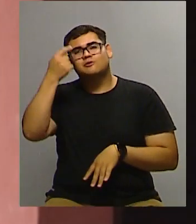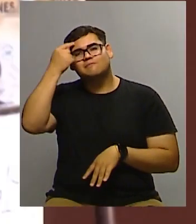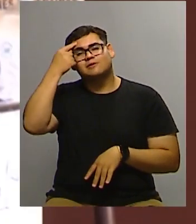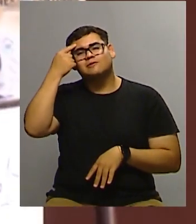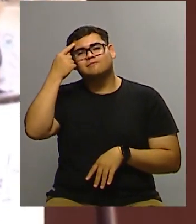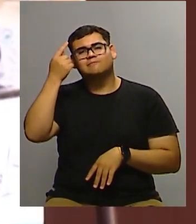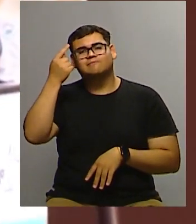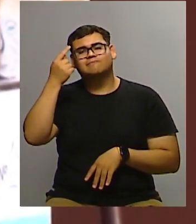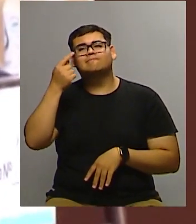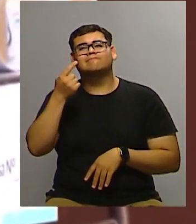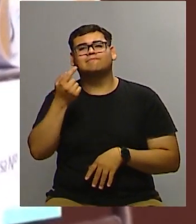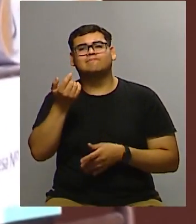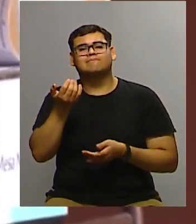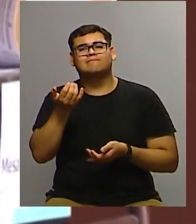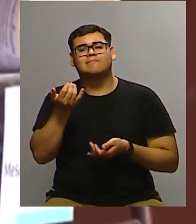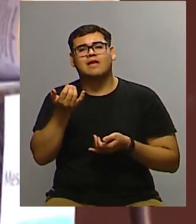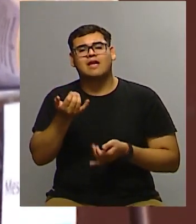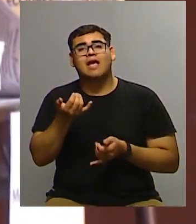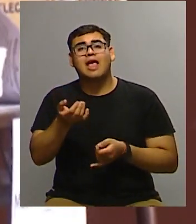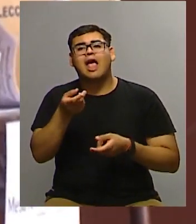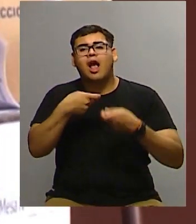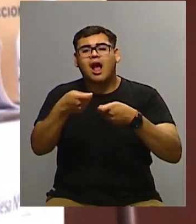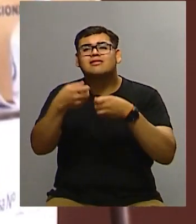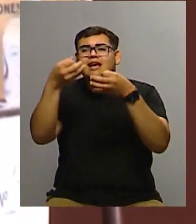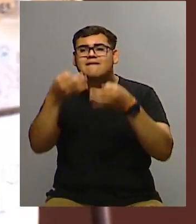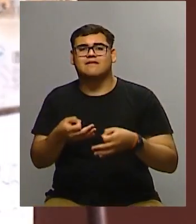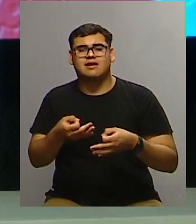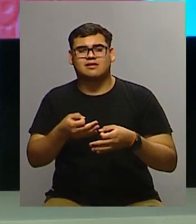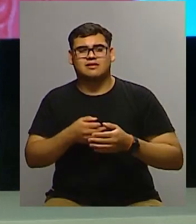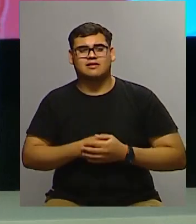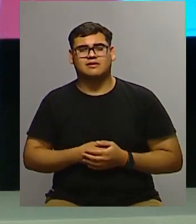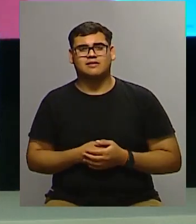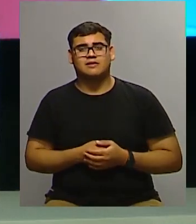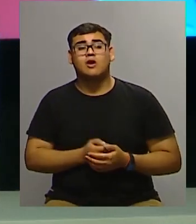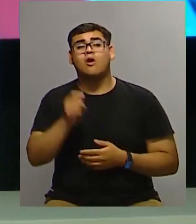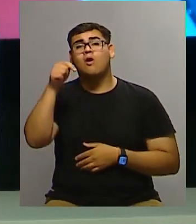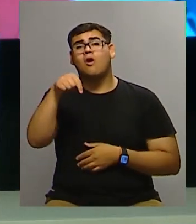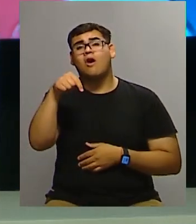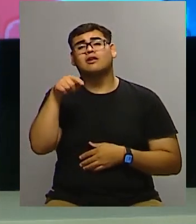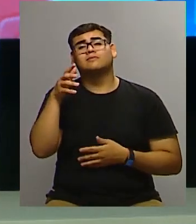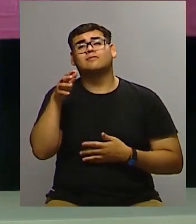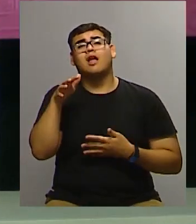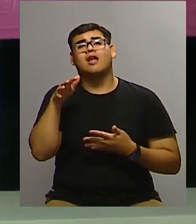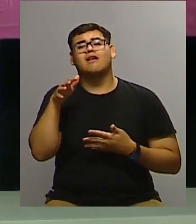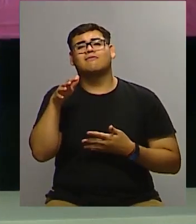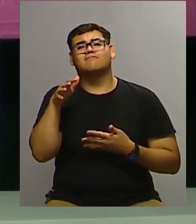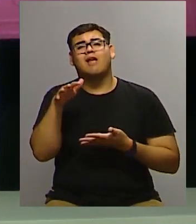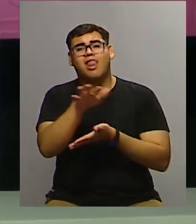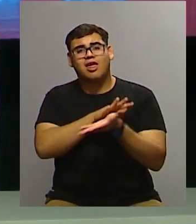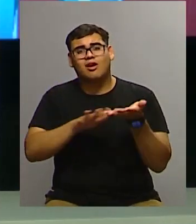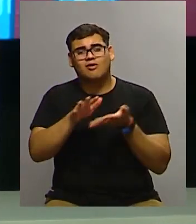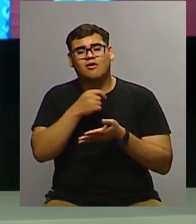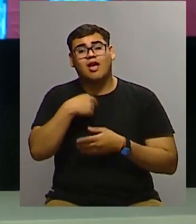una restricción para gastar eficientemente. La sociedad, por lo menos lo que yo